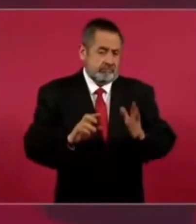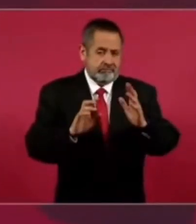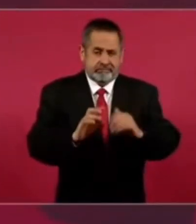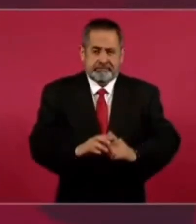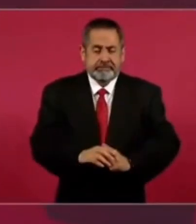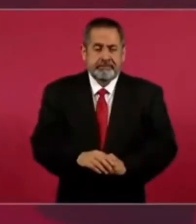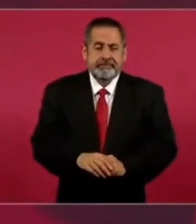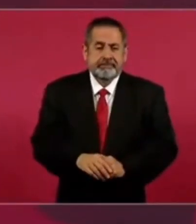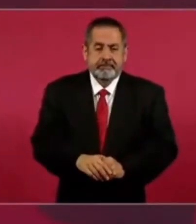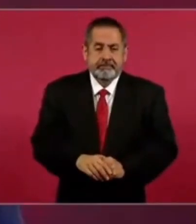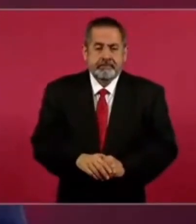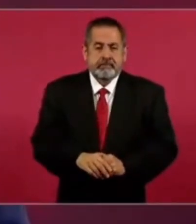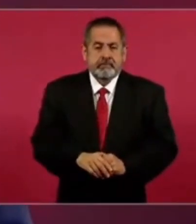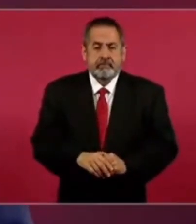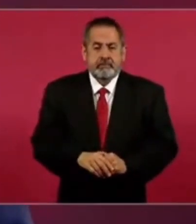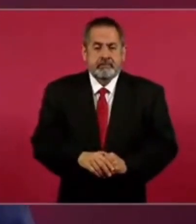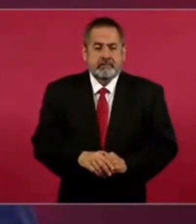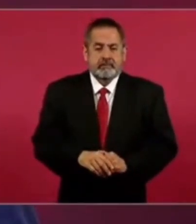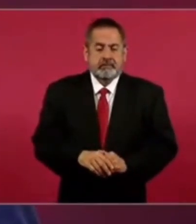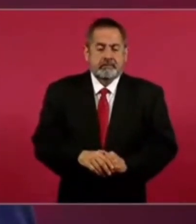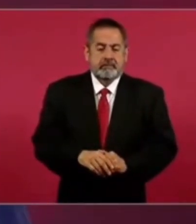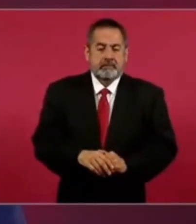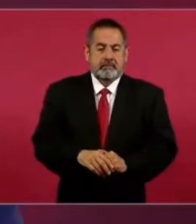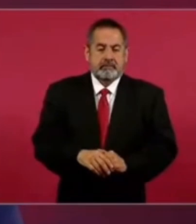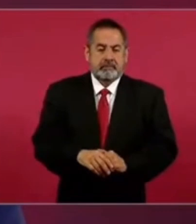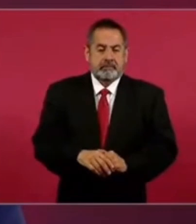pues son